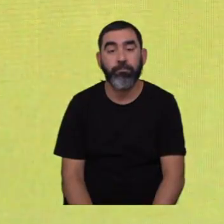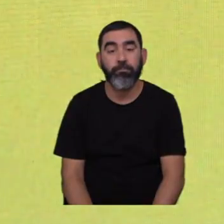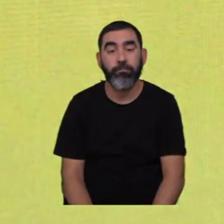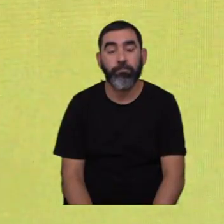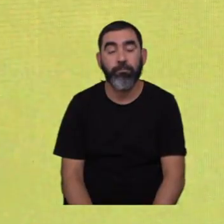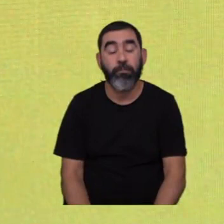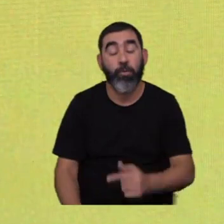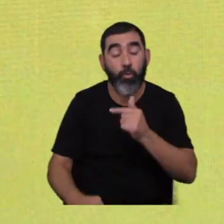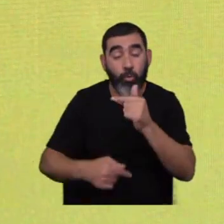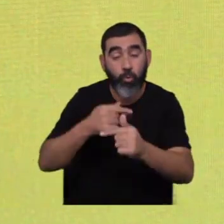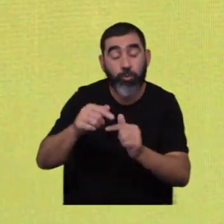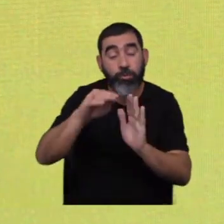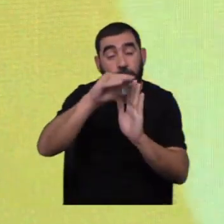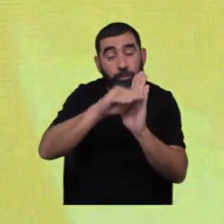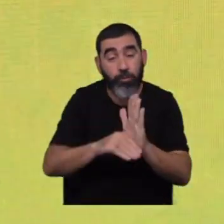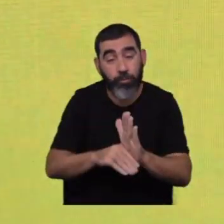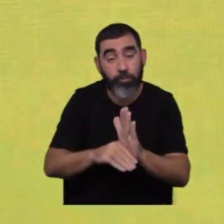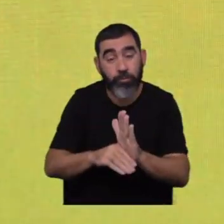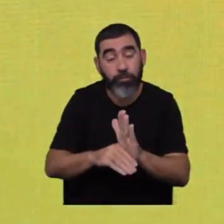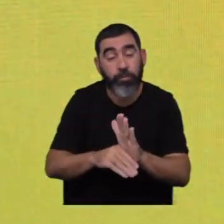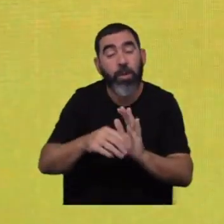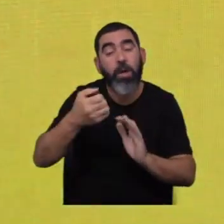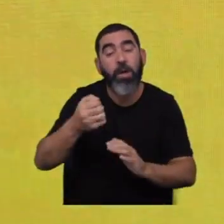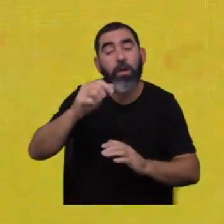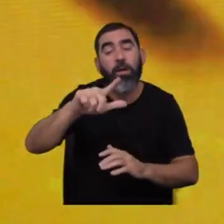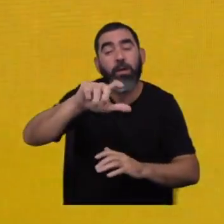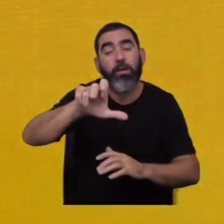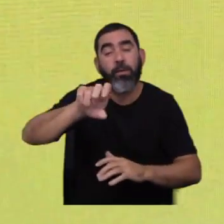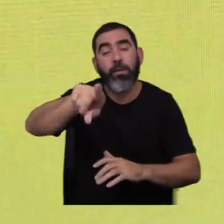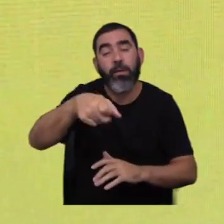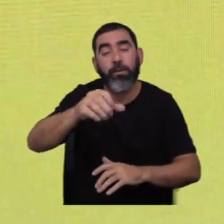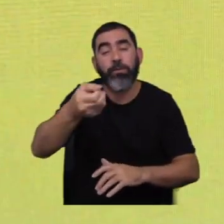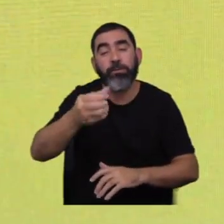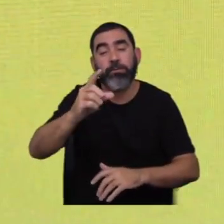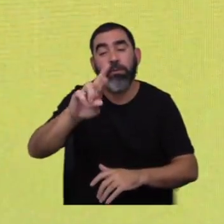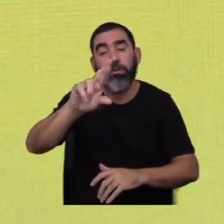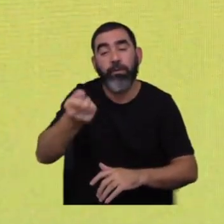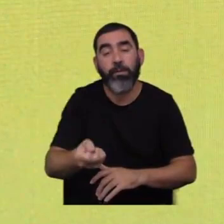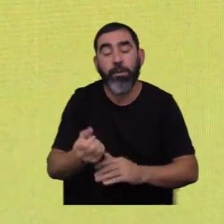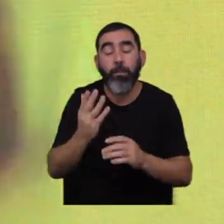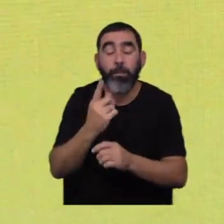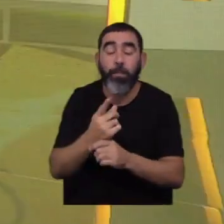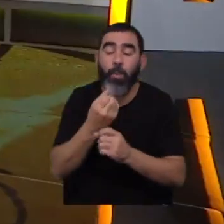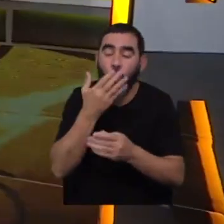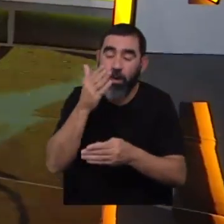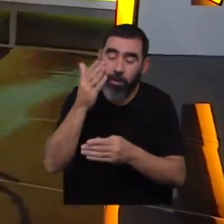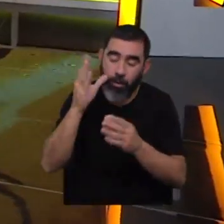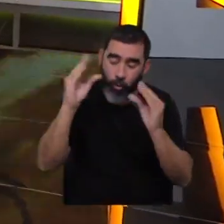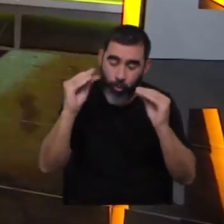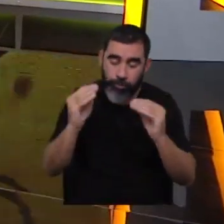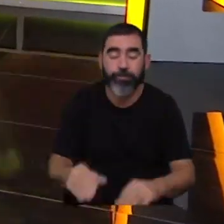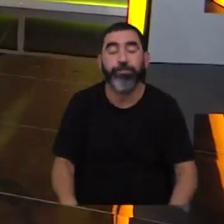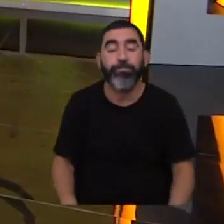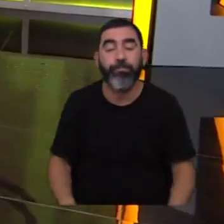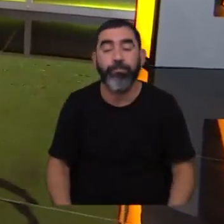Para continuar con el programa de hoy, Alexandra Perrone nos va a traer, y la tengo acá. Primero te saludo, Alexandra, ¿cómo estás? Bien, Gustavo, todo